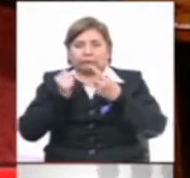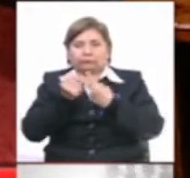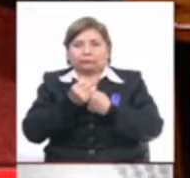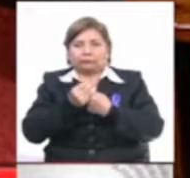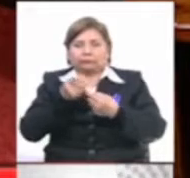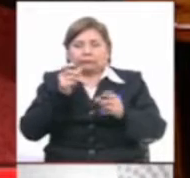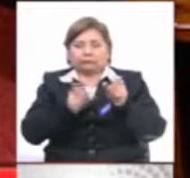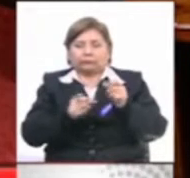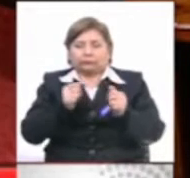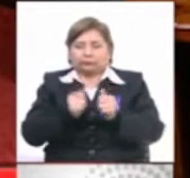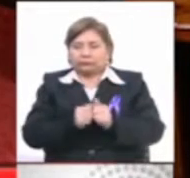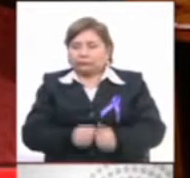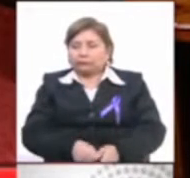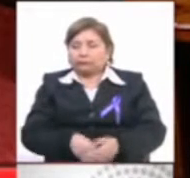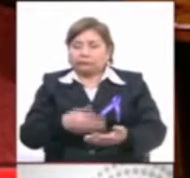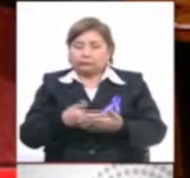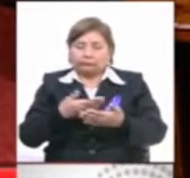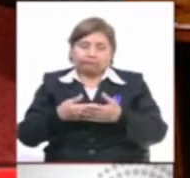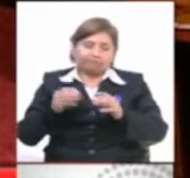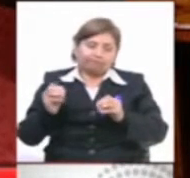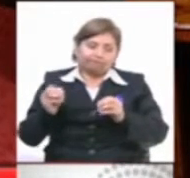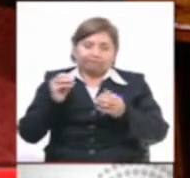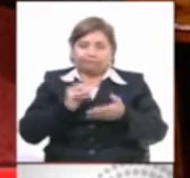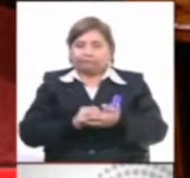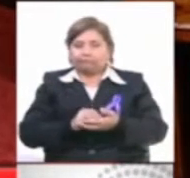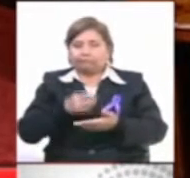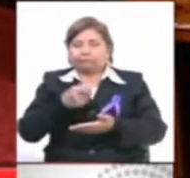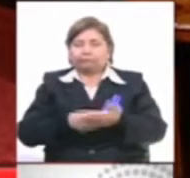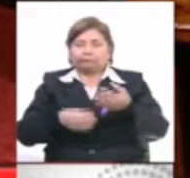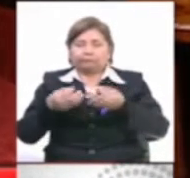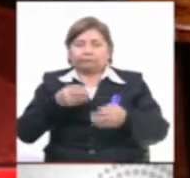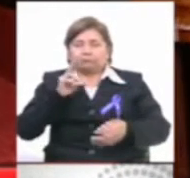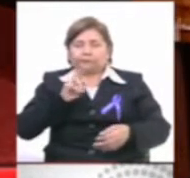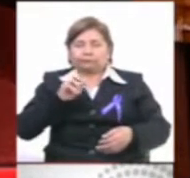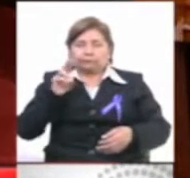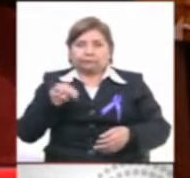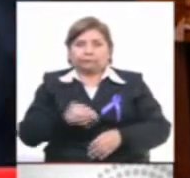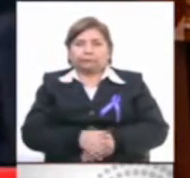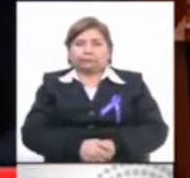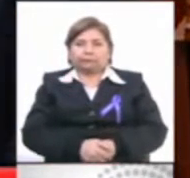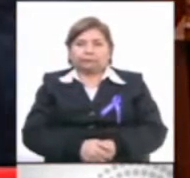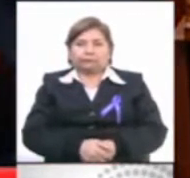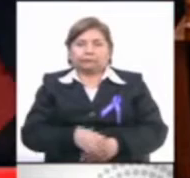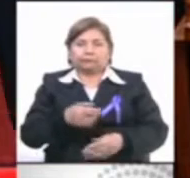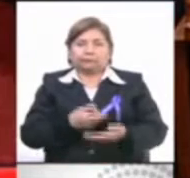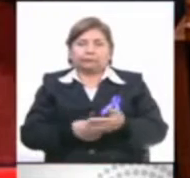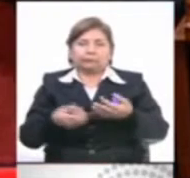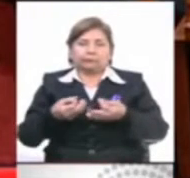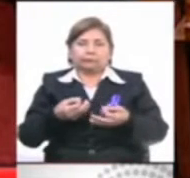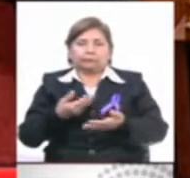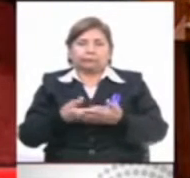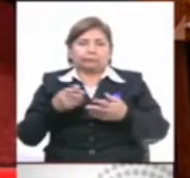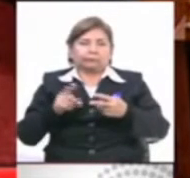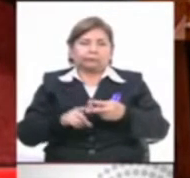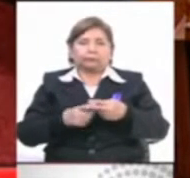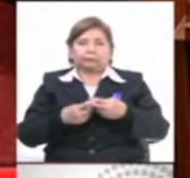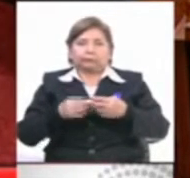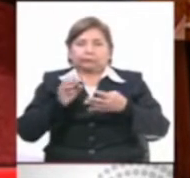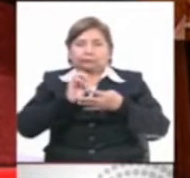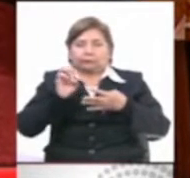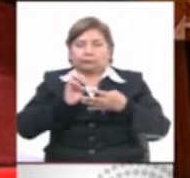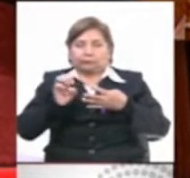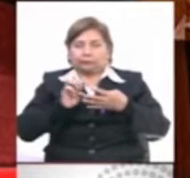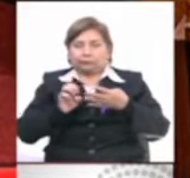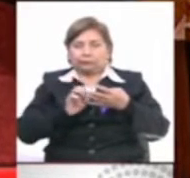bienestar de la población. Hemos ampliado en el presupuesto 2022 los recursos para las prioridades